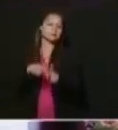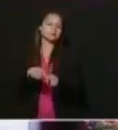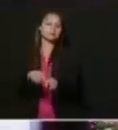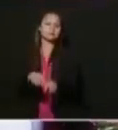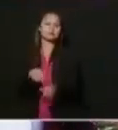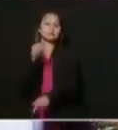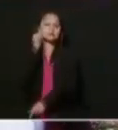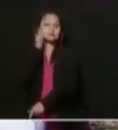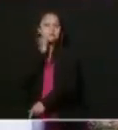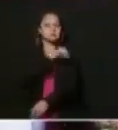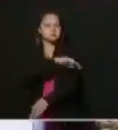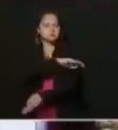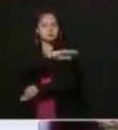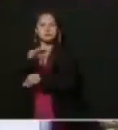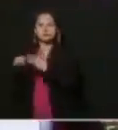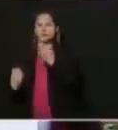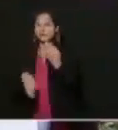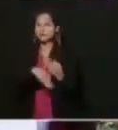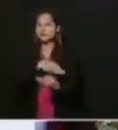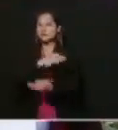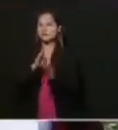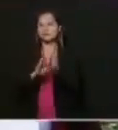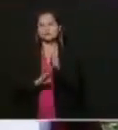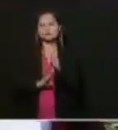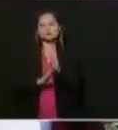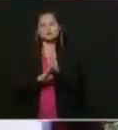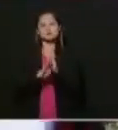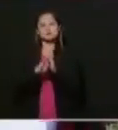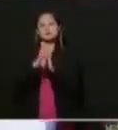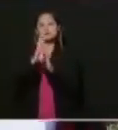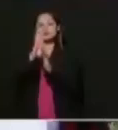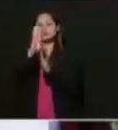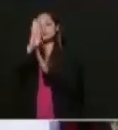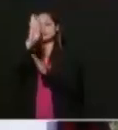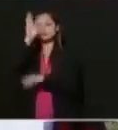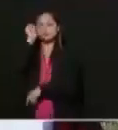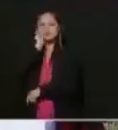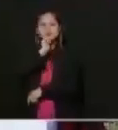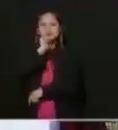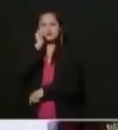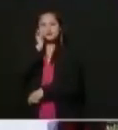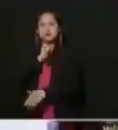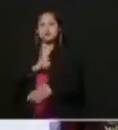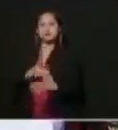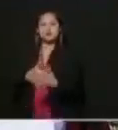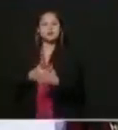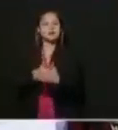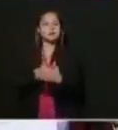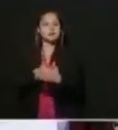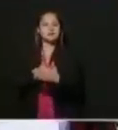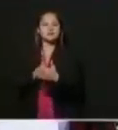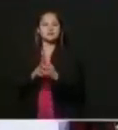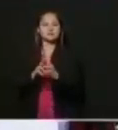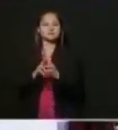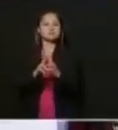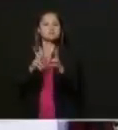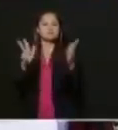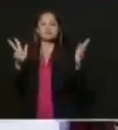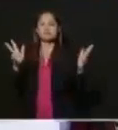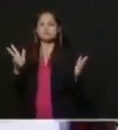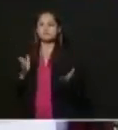en su proyecto evolutivo. Que se rompan las limitaciones